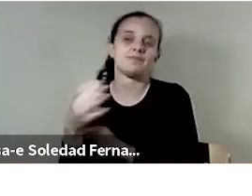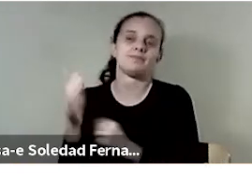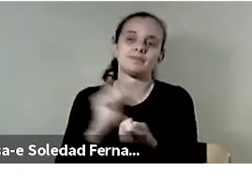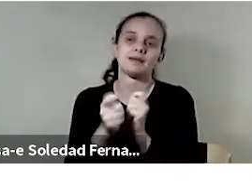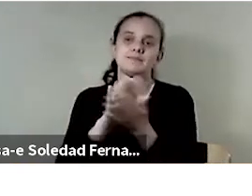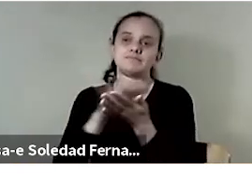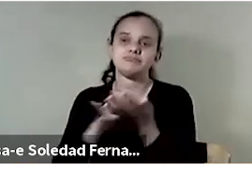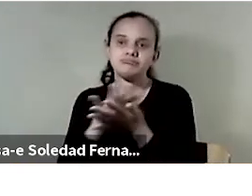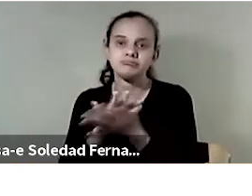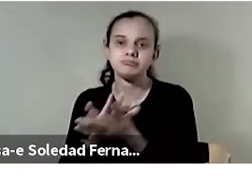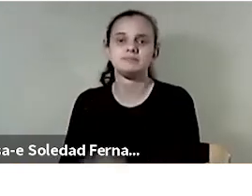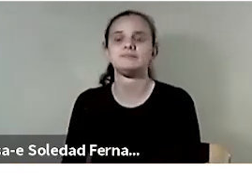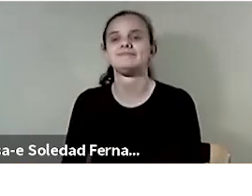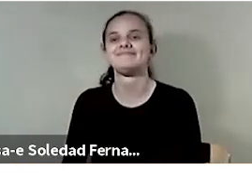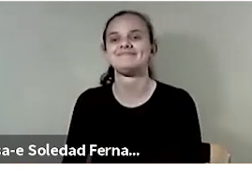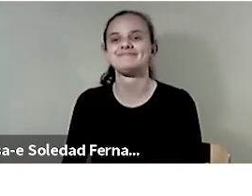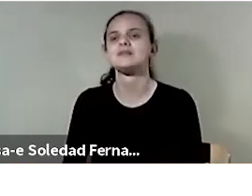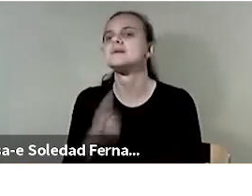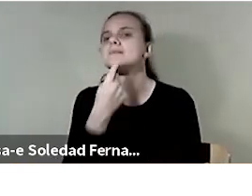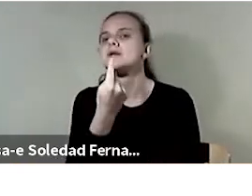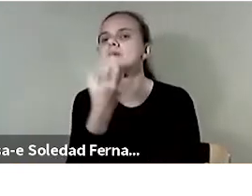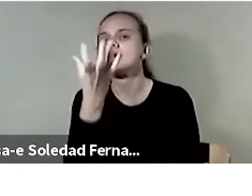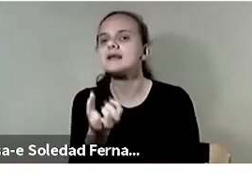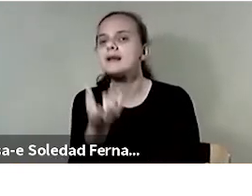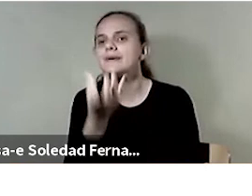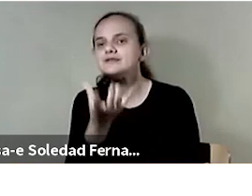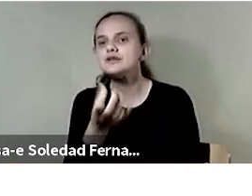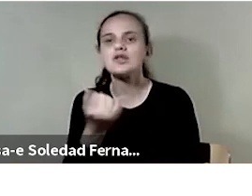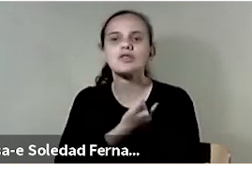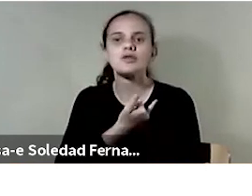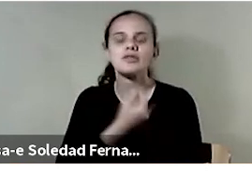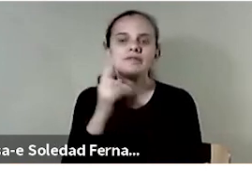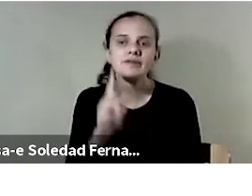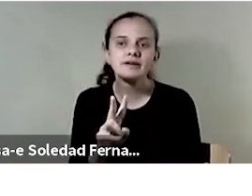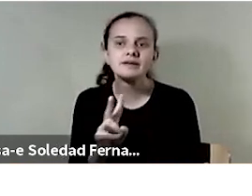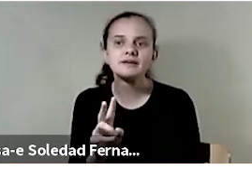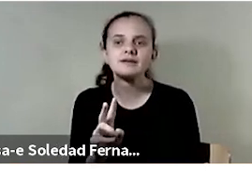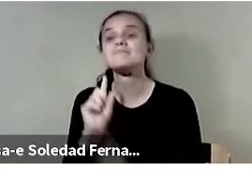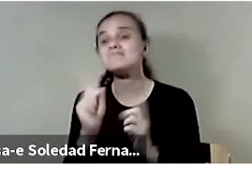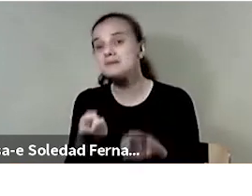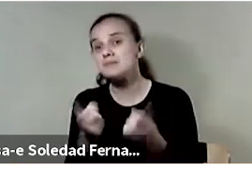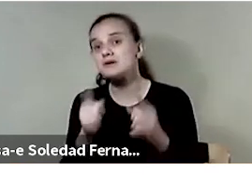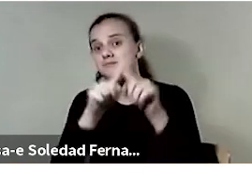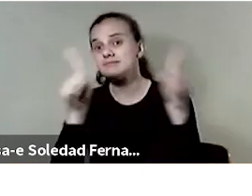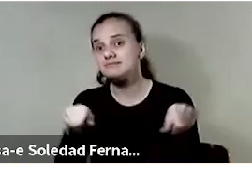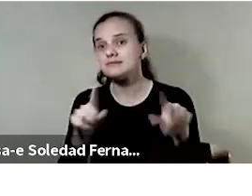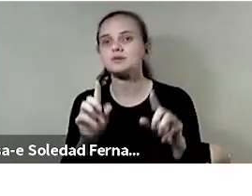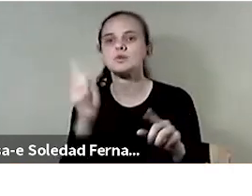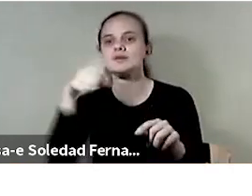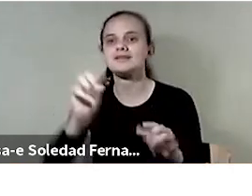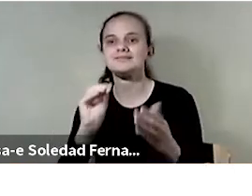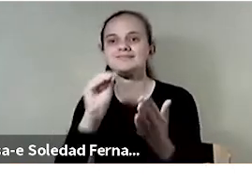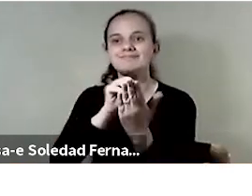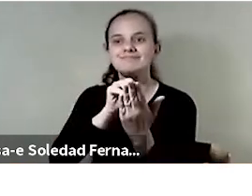tipo, comunícate con nosotros para que podamos remediarlo. Ana pregunta dónde podemos ver la grabación y por dónde descargamos el